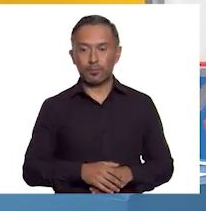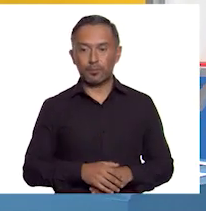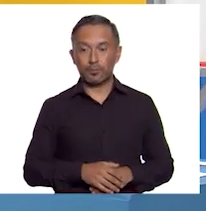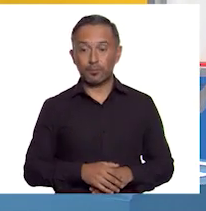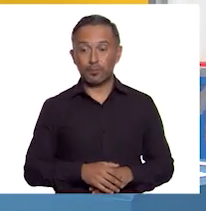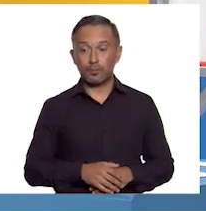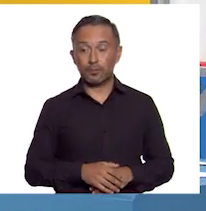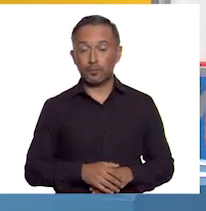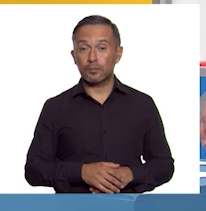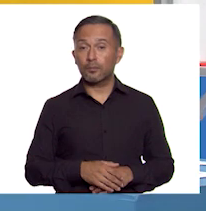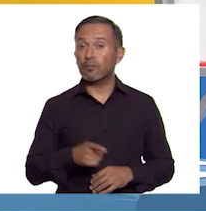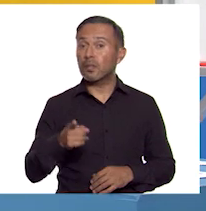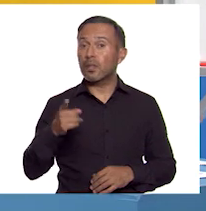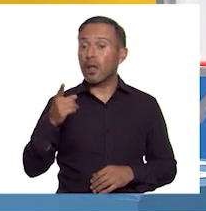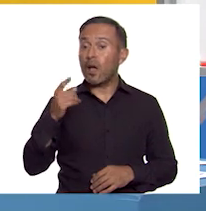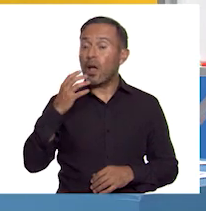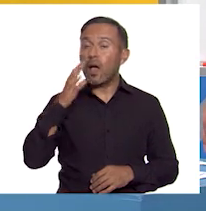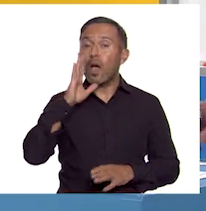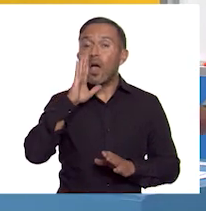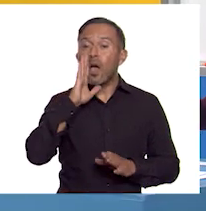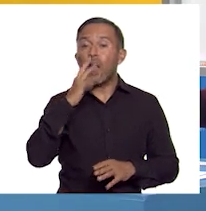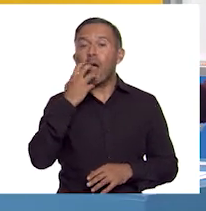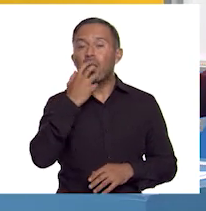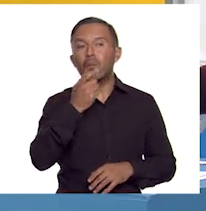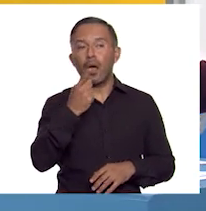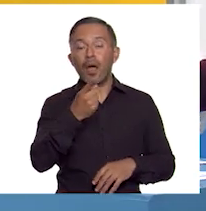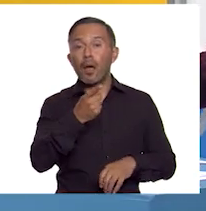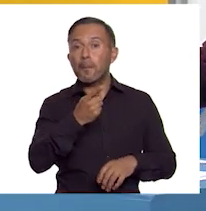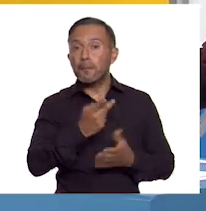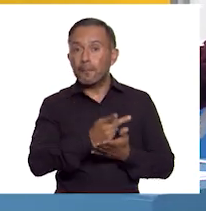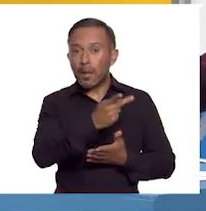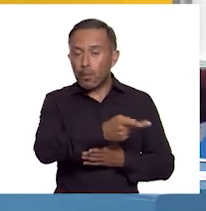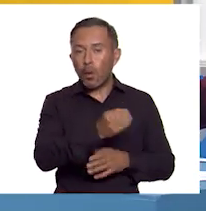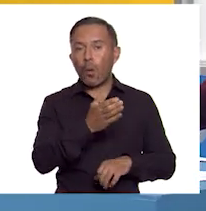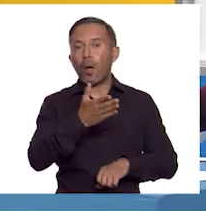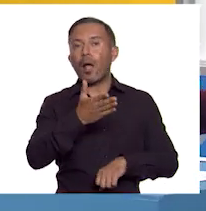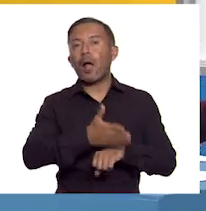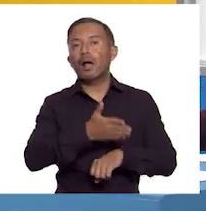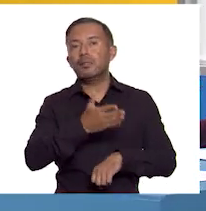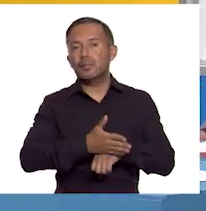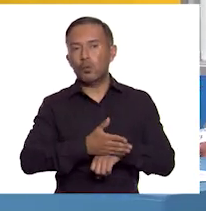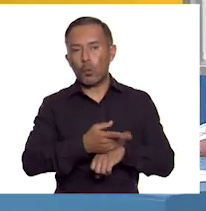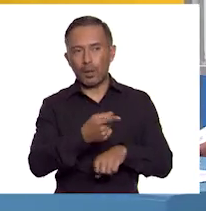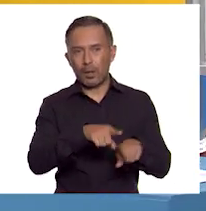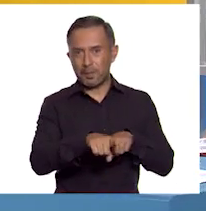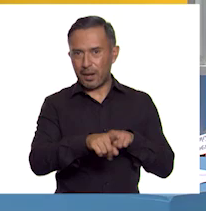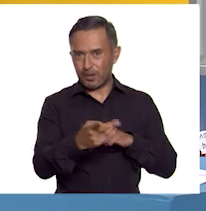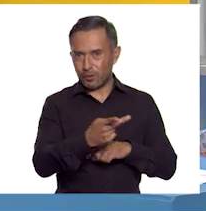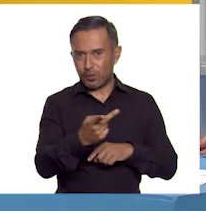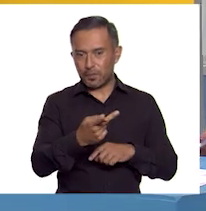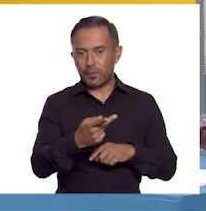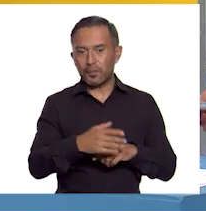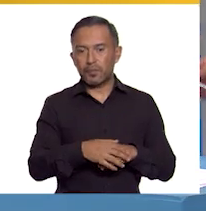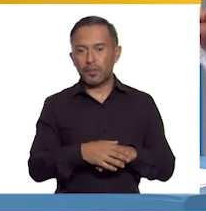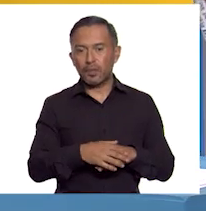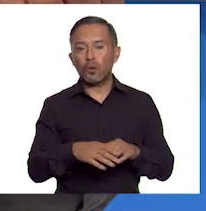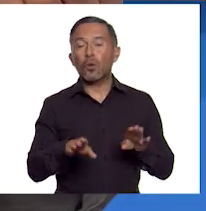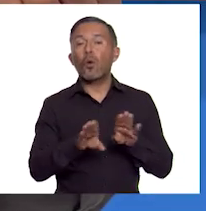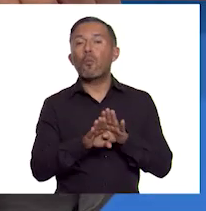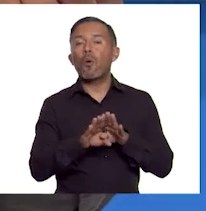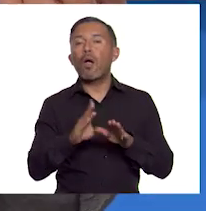Habla para anunciar el premio o el castigo recibido por las hermanas. Lo hace en